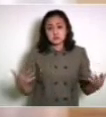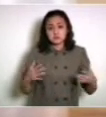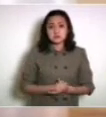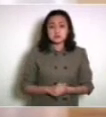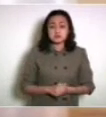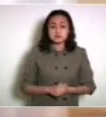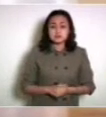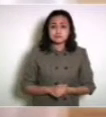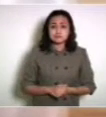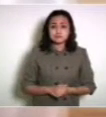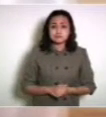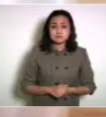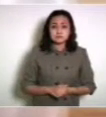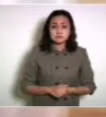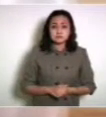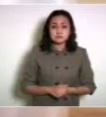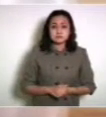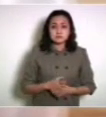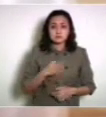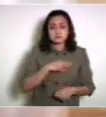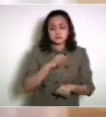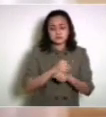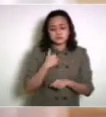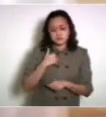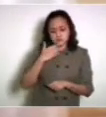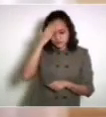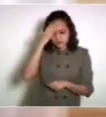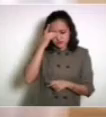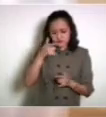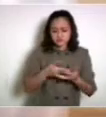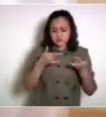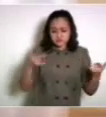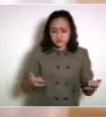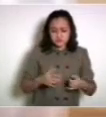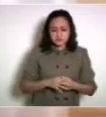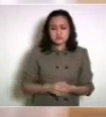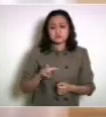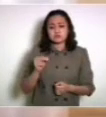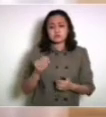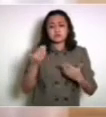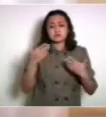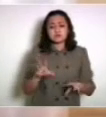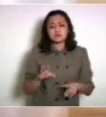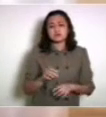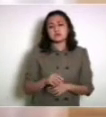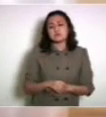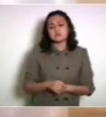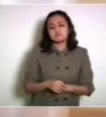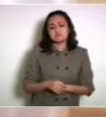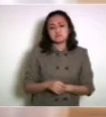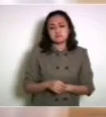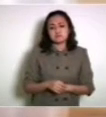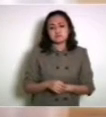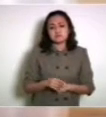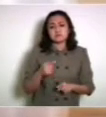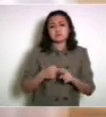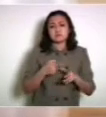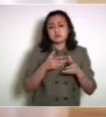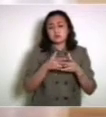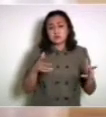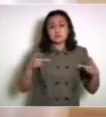lo personal. Bueno, yo conozco las historias no muy morales